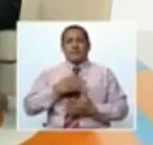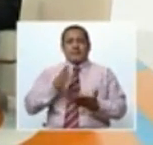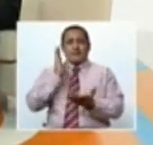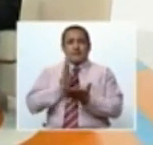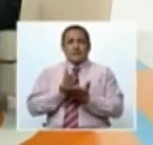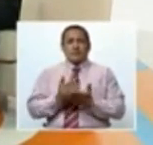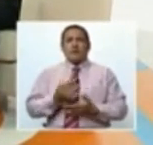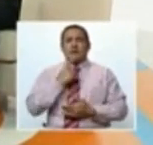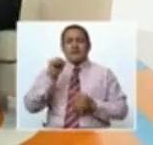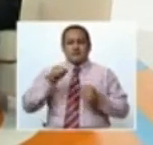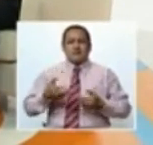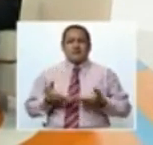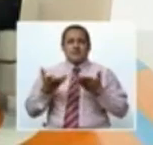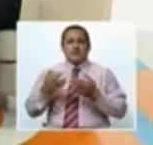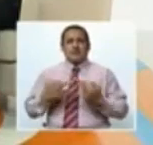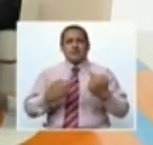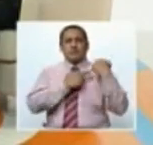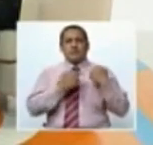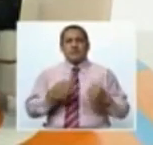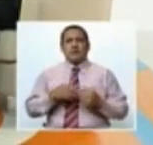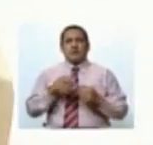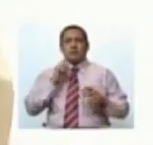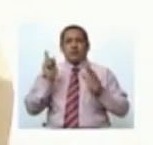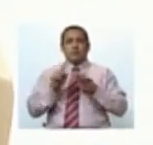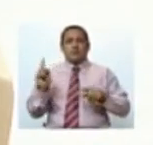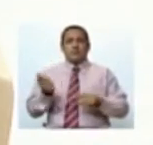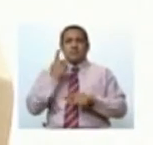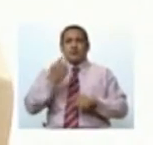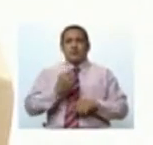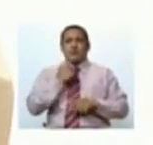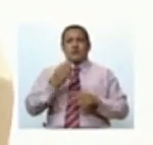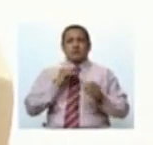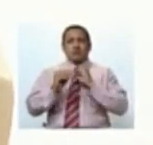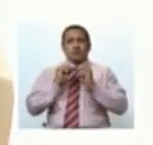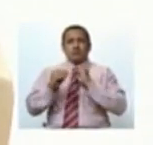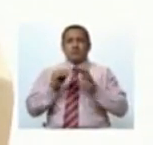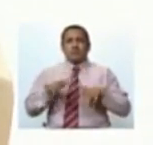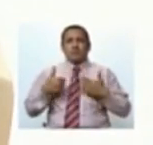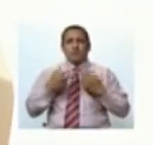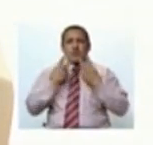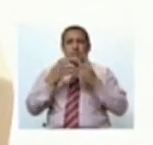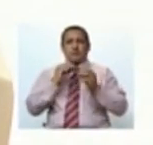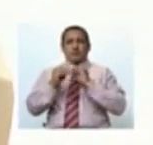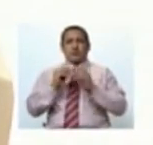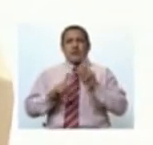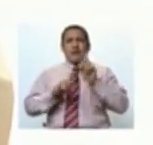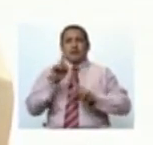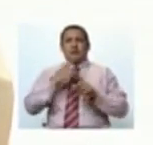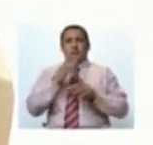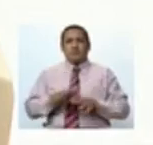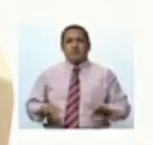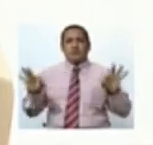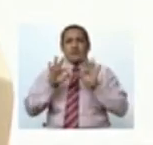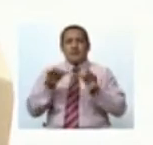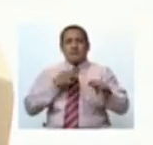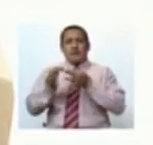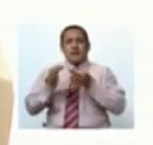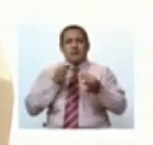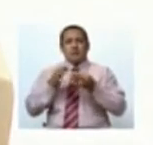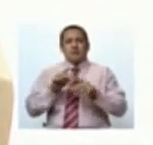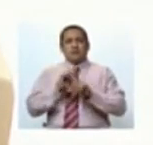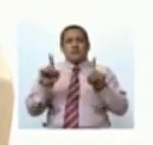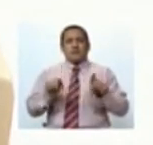la sentencia sí da cuenta de que el principio de congruencia puede flexibilizarse, y eso es algo que es importante